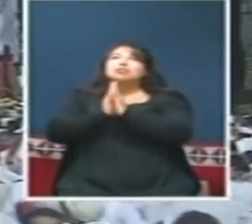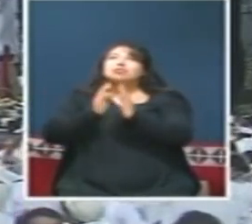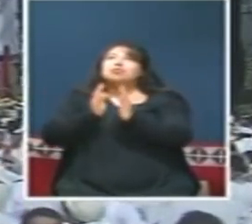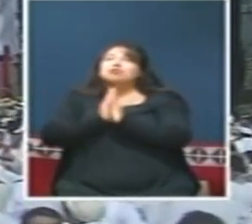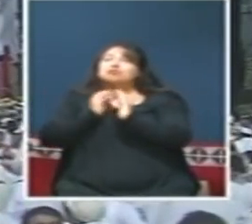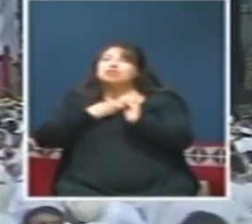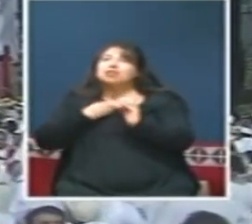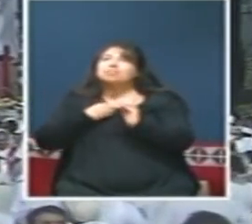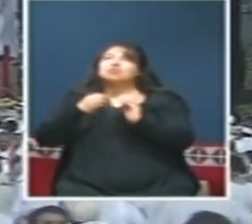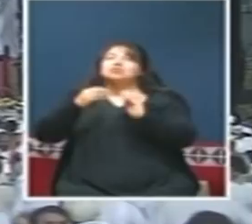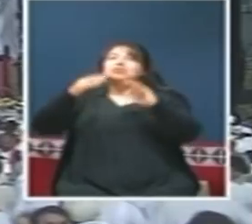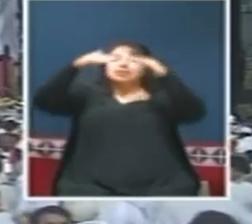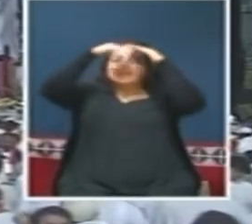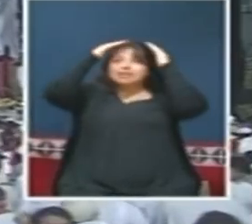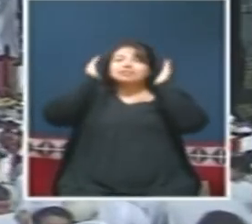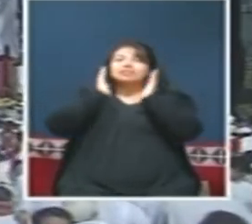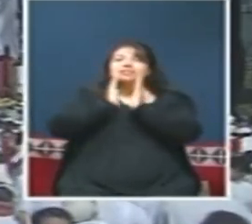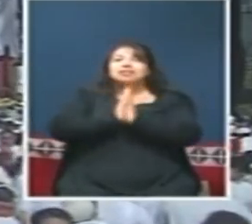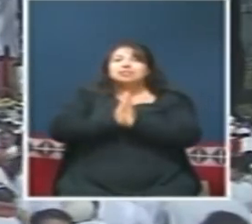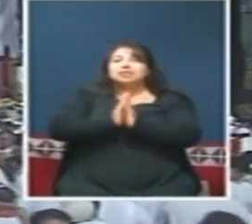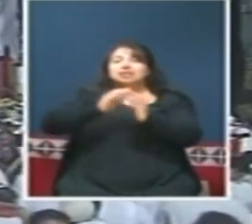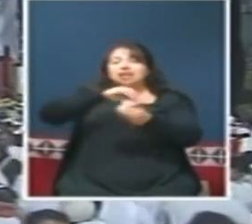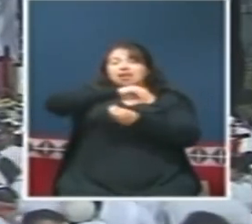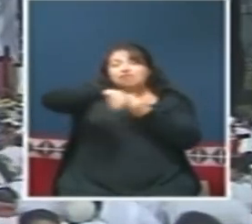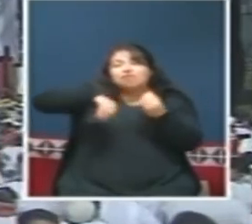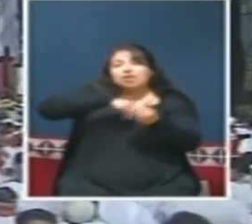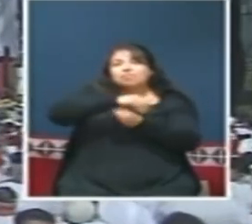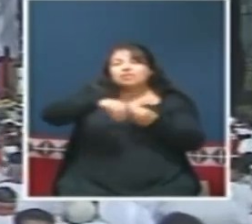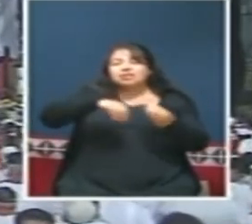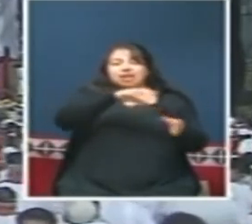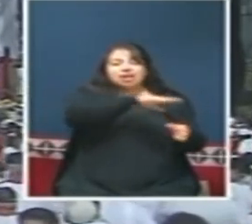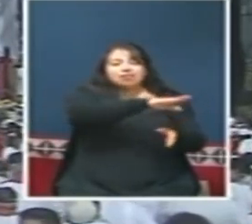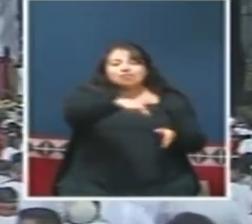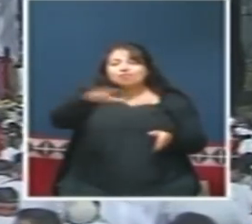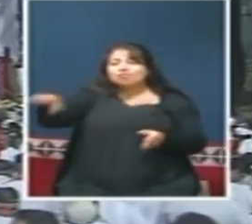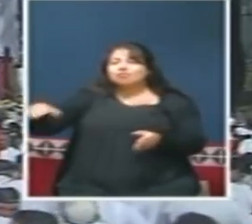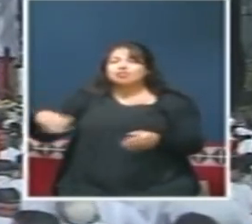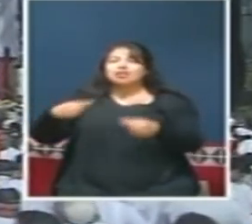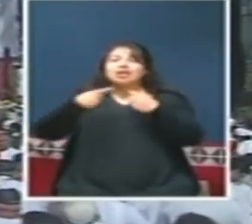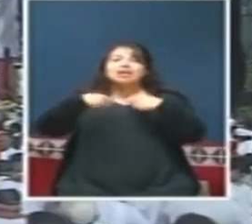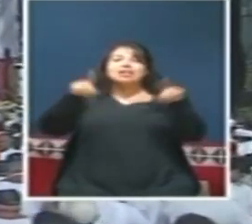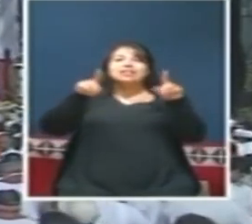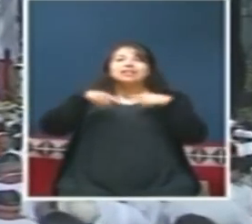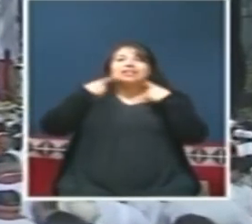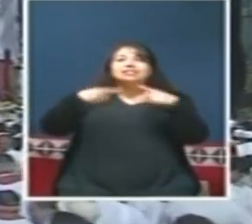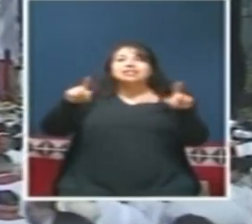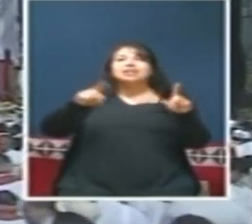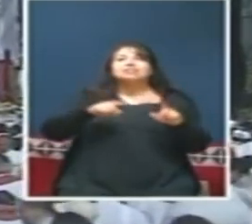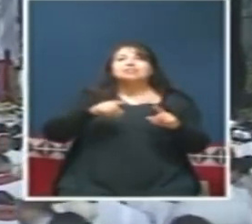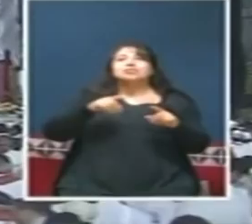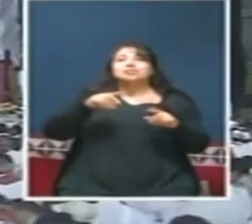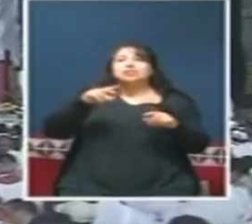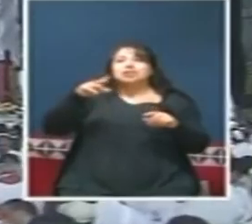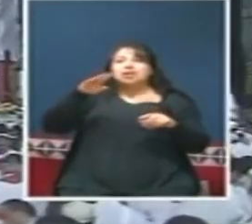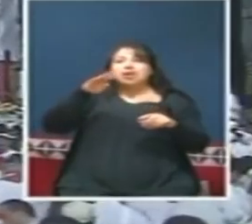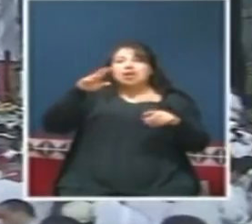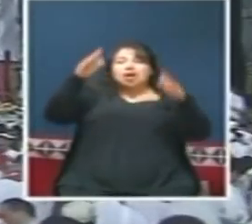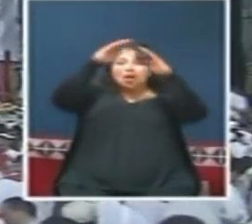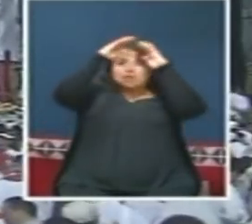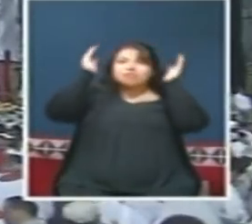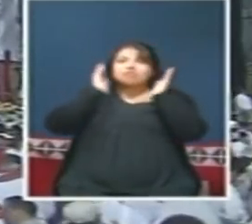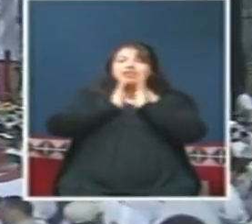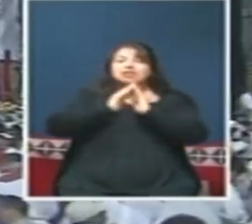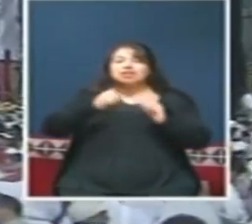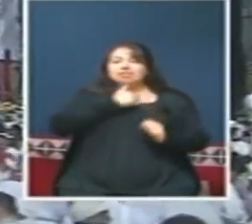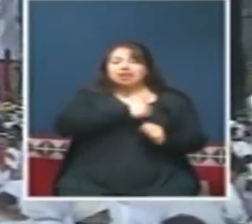nuestra vida, familia y comunidades. Cantamos Virgen de la Esperanza.